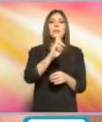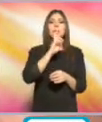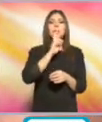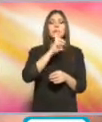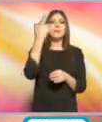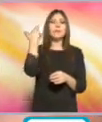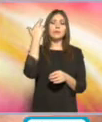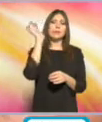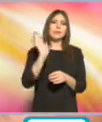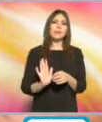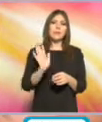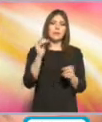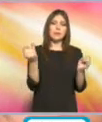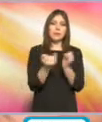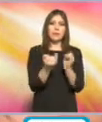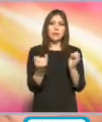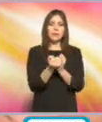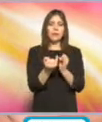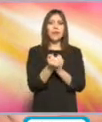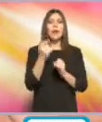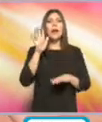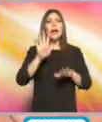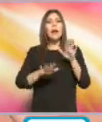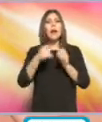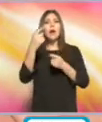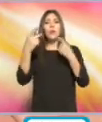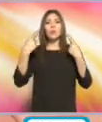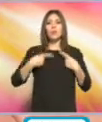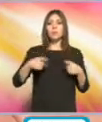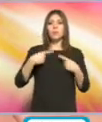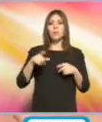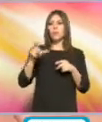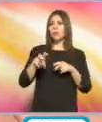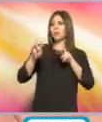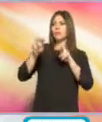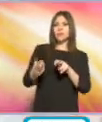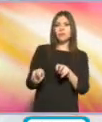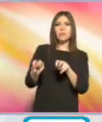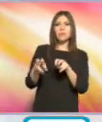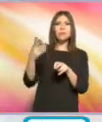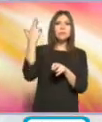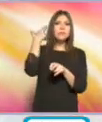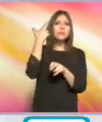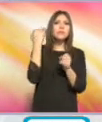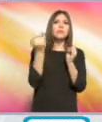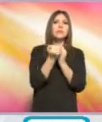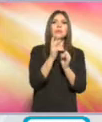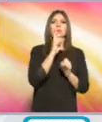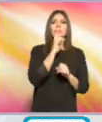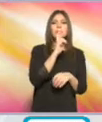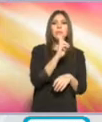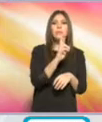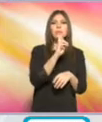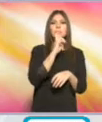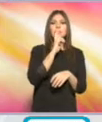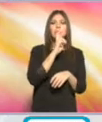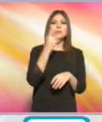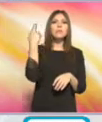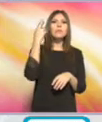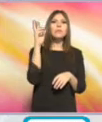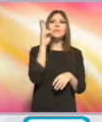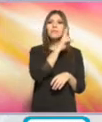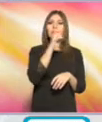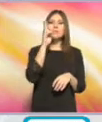oye un silbidito. Incluso las personas que están cerca del paciente pueden escuchar ese silbidito y es muy característico del